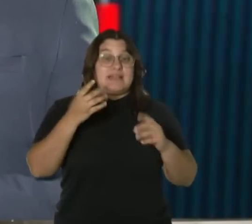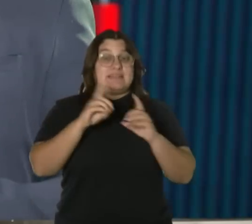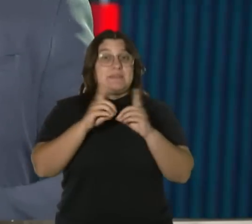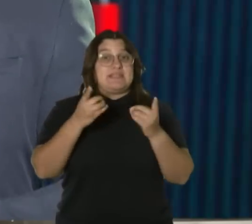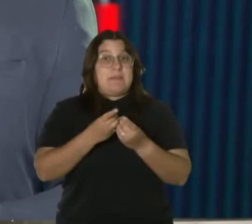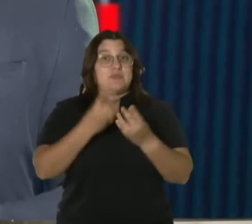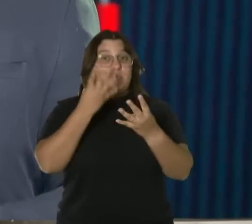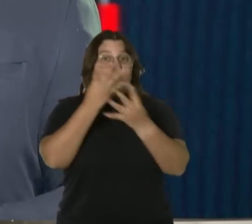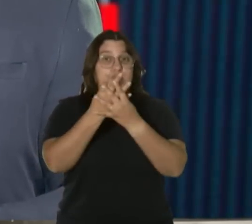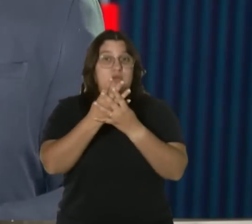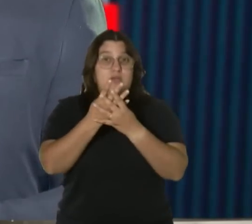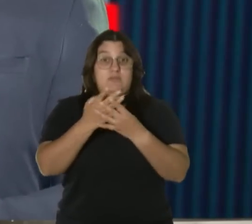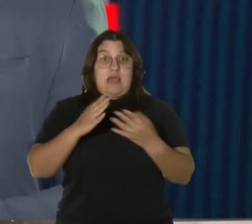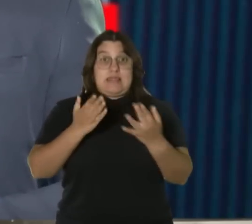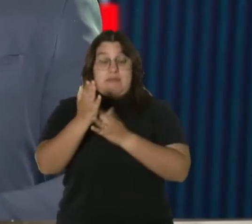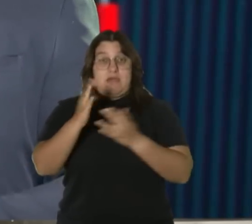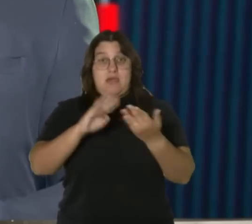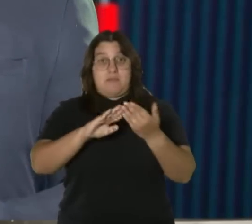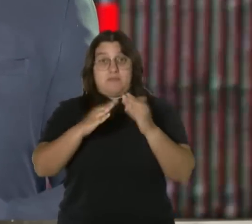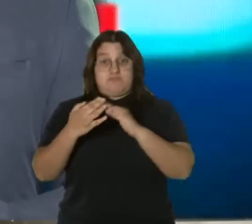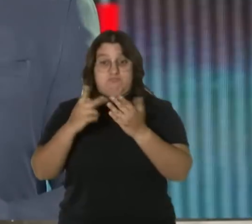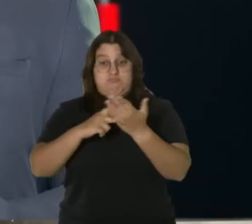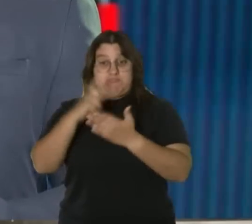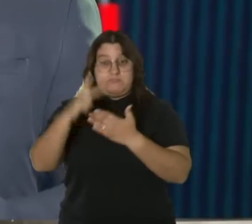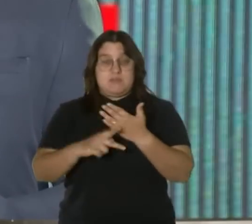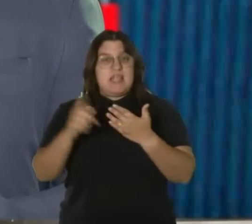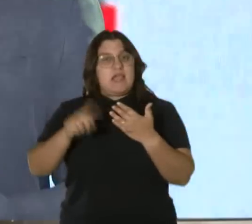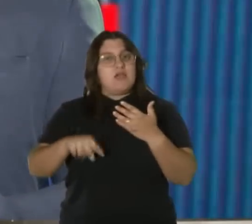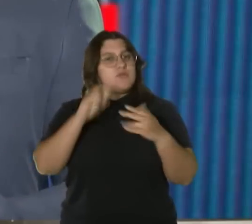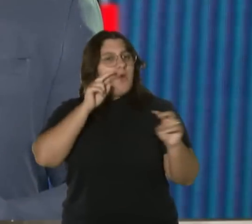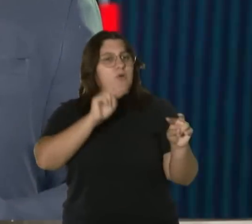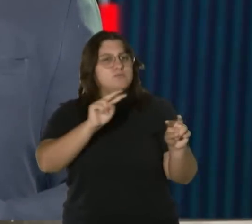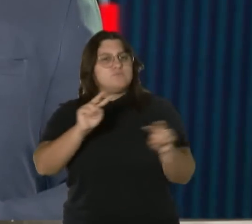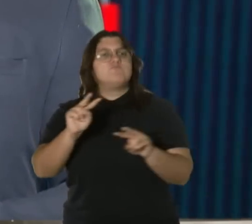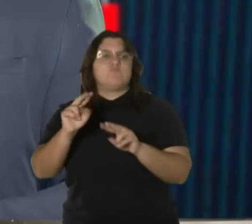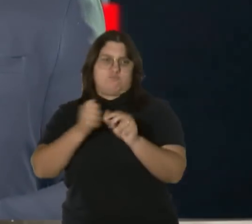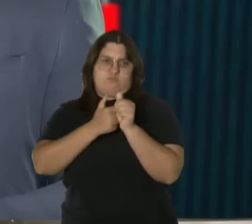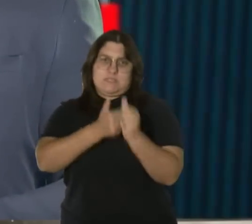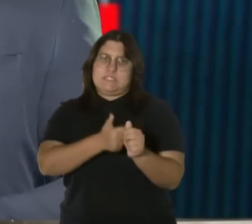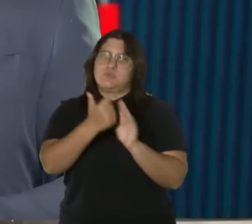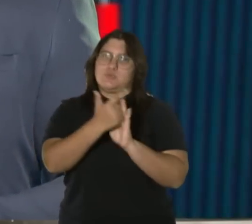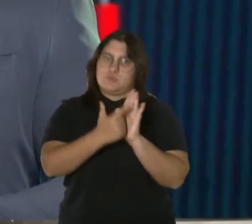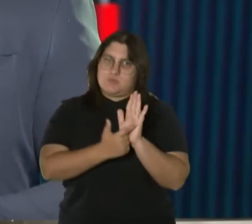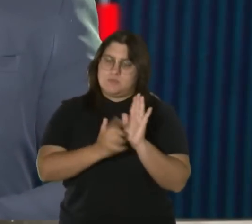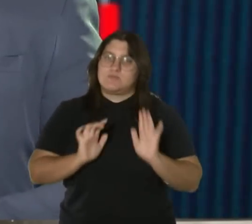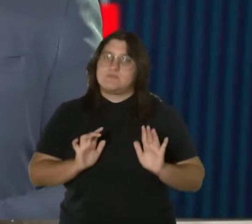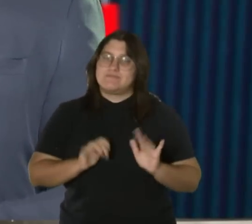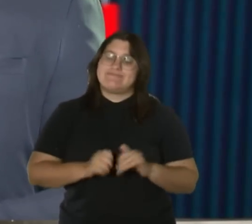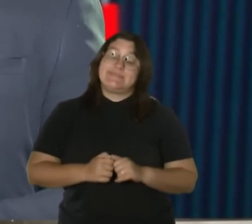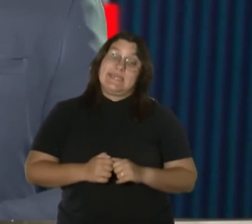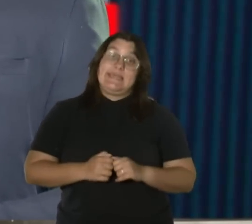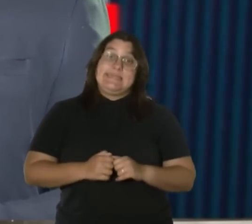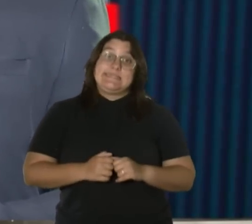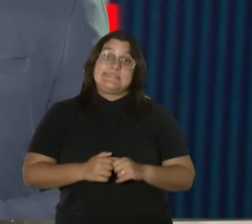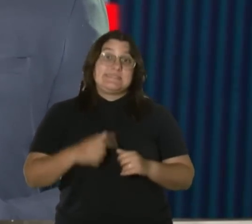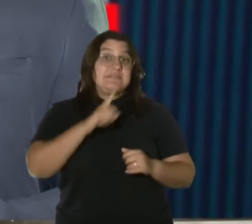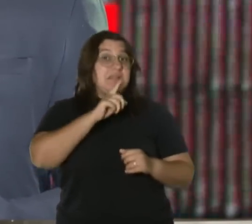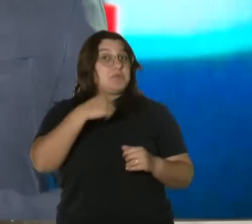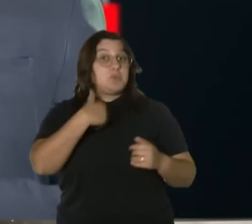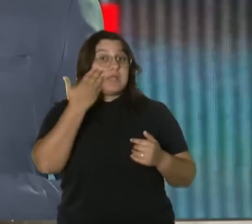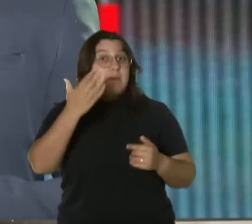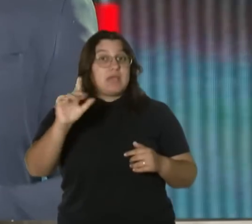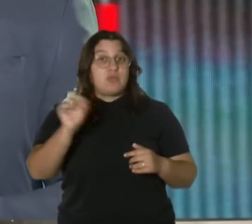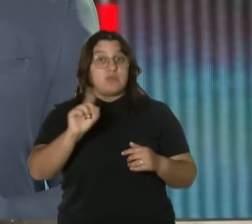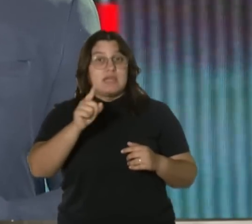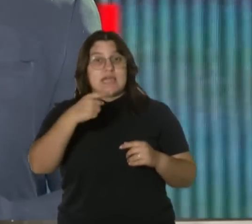a través de los programas de comunidad pues supervisa estas personas para que incumplan esas condiciones pues como se desconocía el paradero de